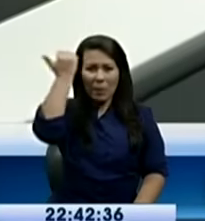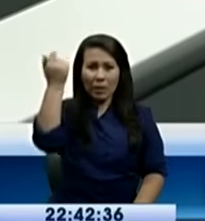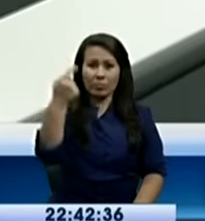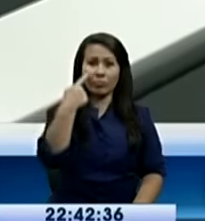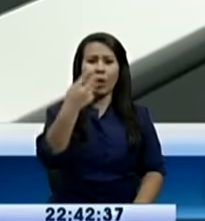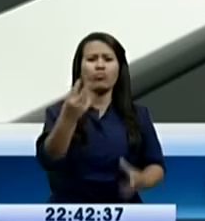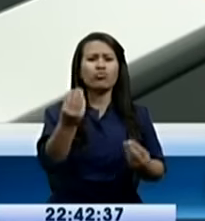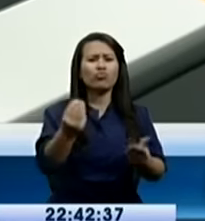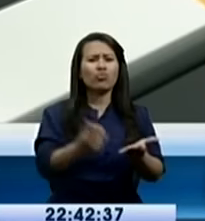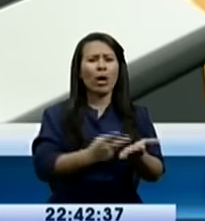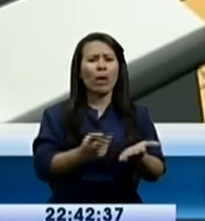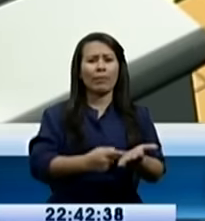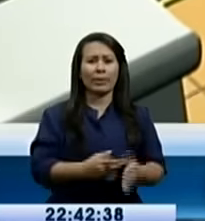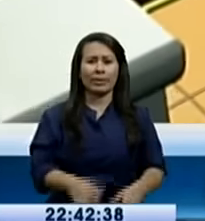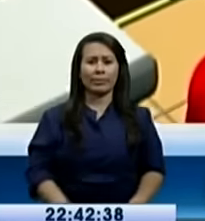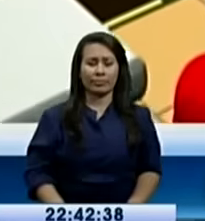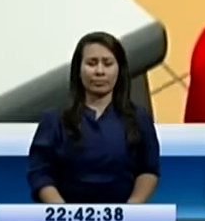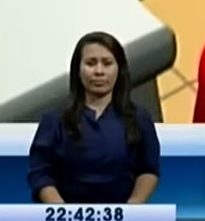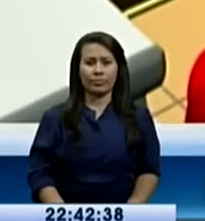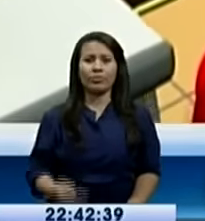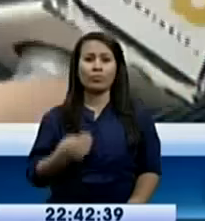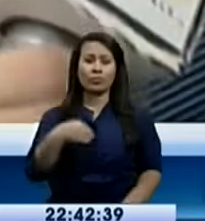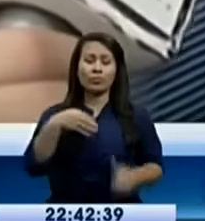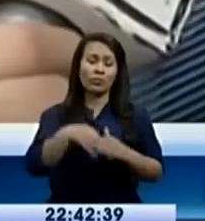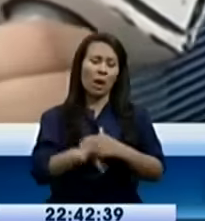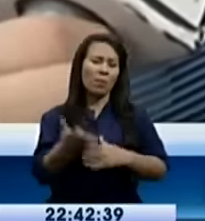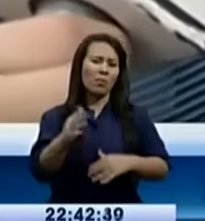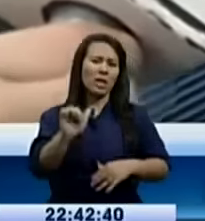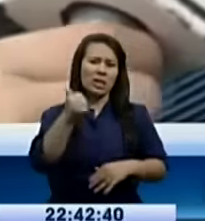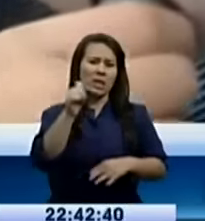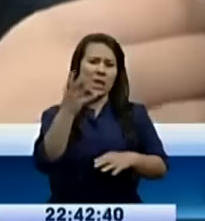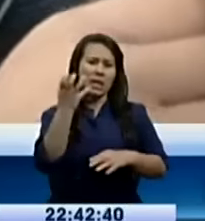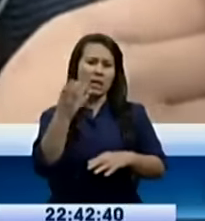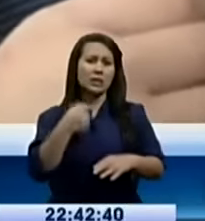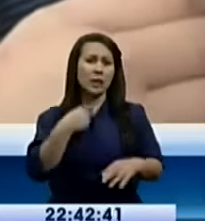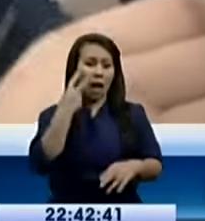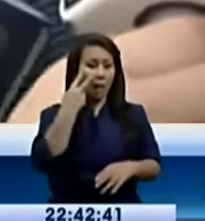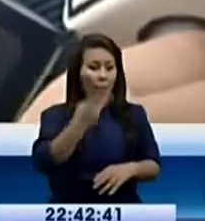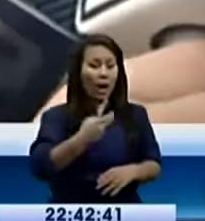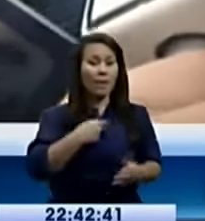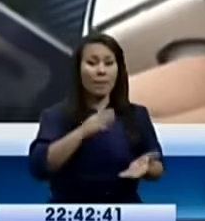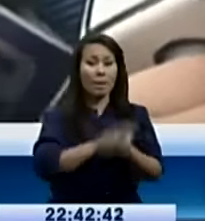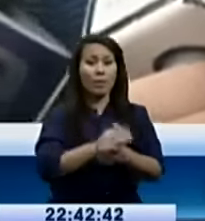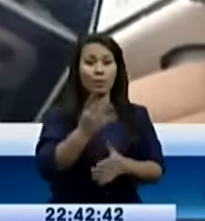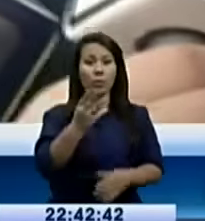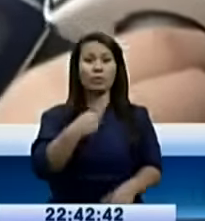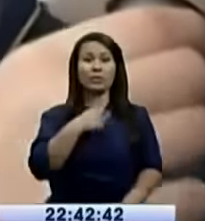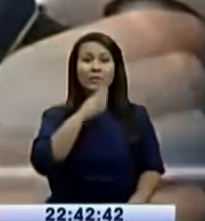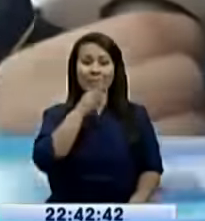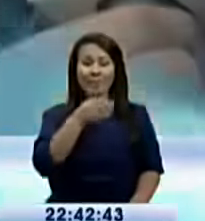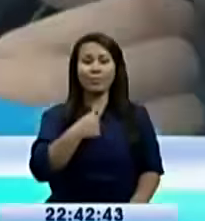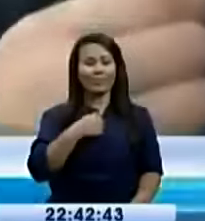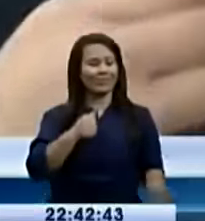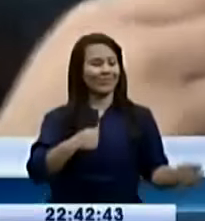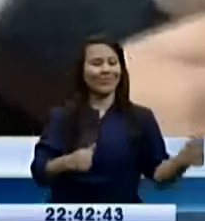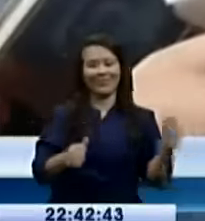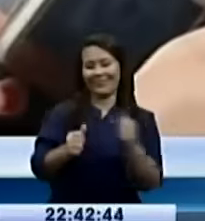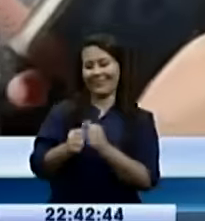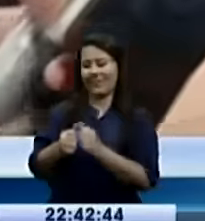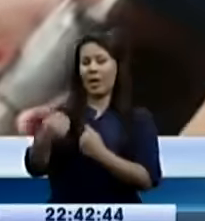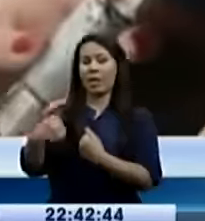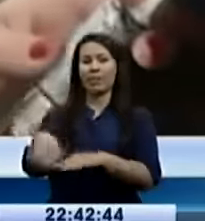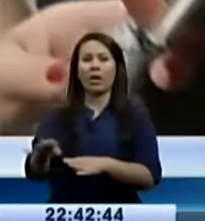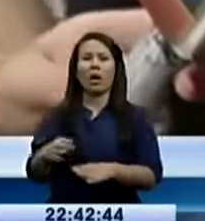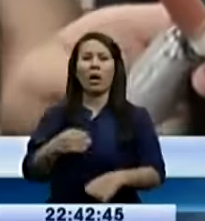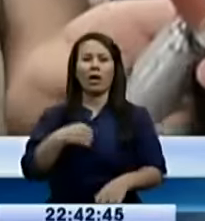por múltiples ocasiones. Yo llegaba como golpe de 10 y 15 a ver a mi esposo como siempre, pasaba recogiéndolo, veo que